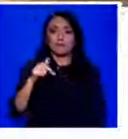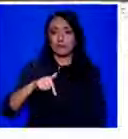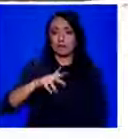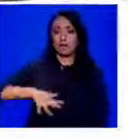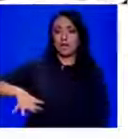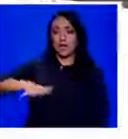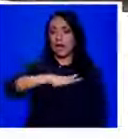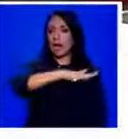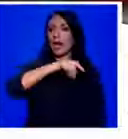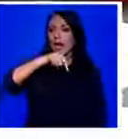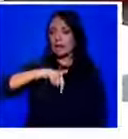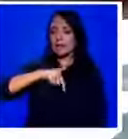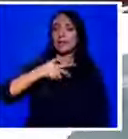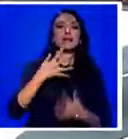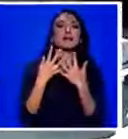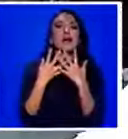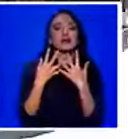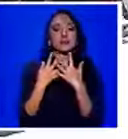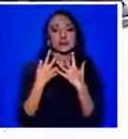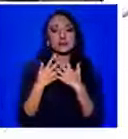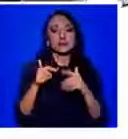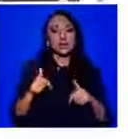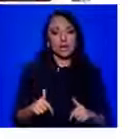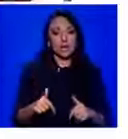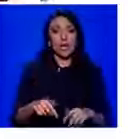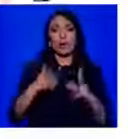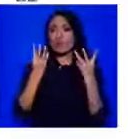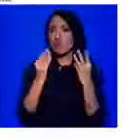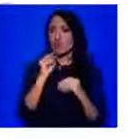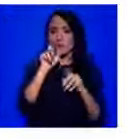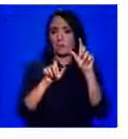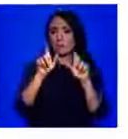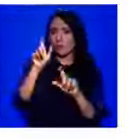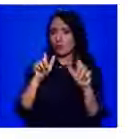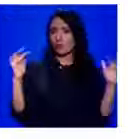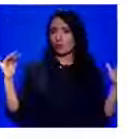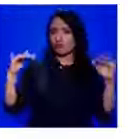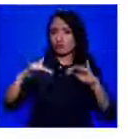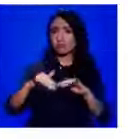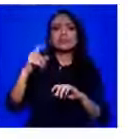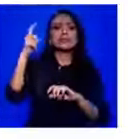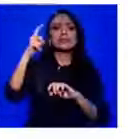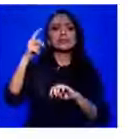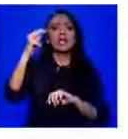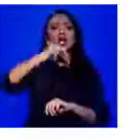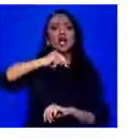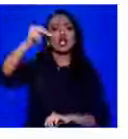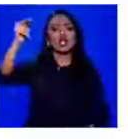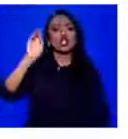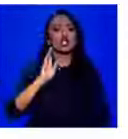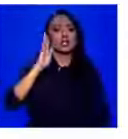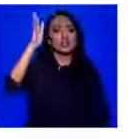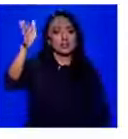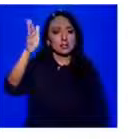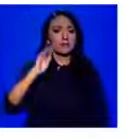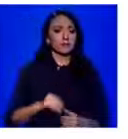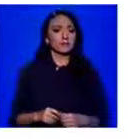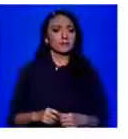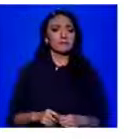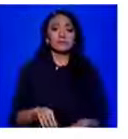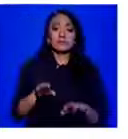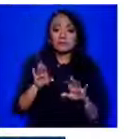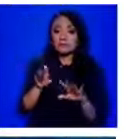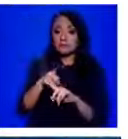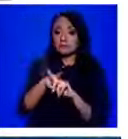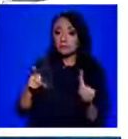en la terminal terrestre de Carcelén, una terminal muy concurrida por personas que necesitan irse hacia el norte del país. Pero